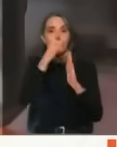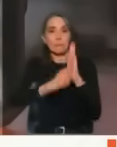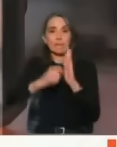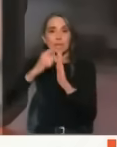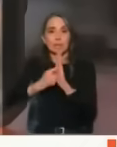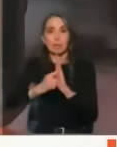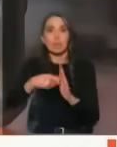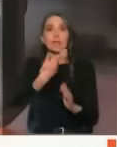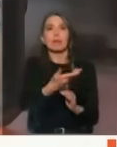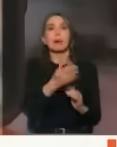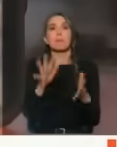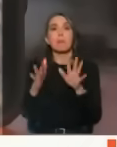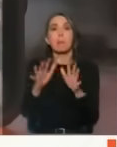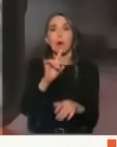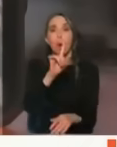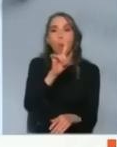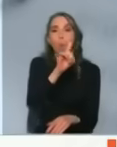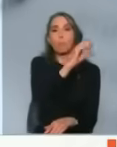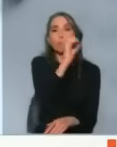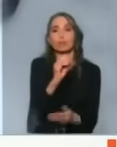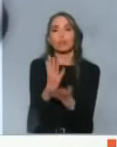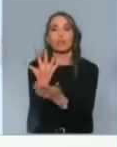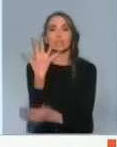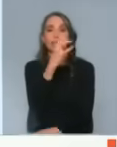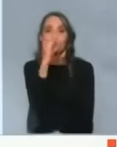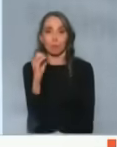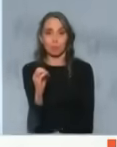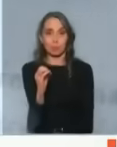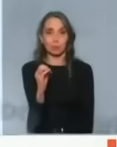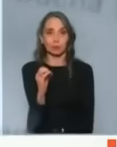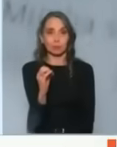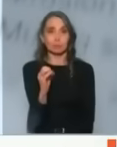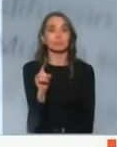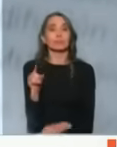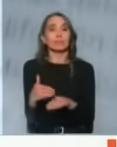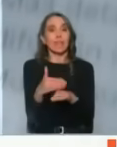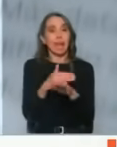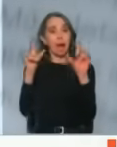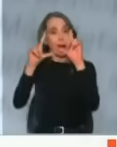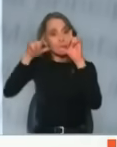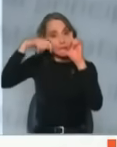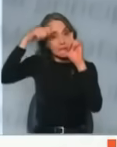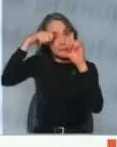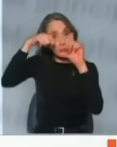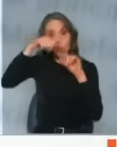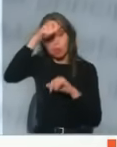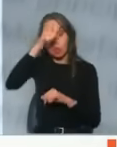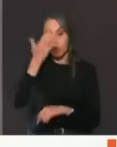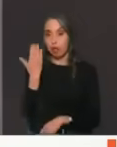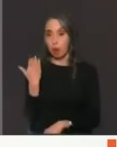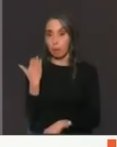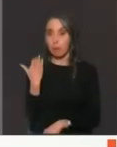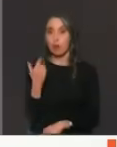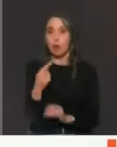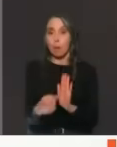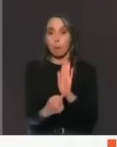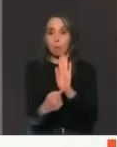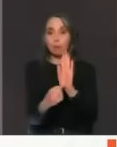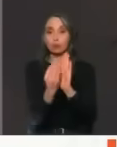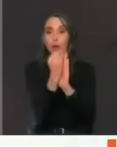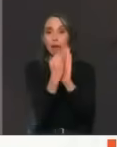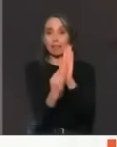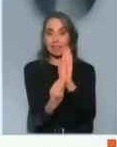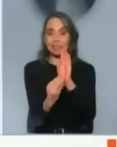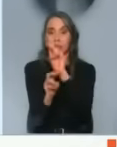una rentabilidad estimada entre el 1 y el 5%. Antes de la emisión del reportaje este domingo, donde fueron expuestos los antecedentes